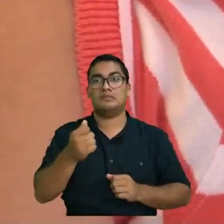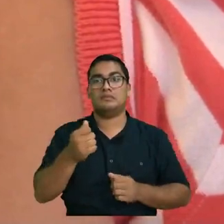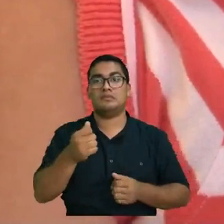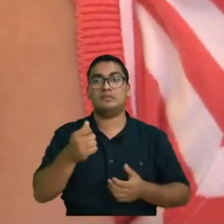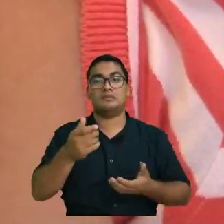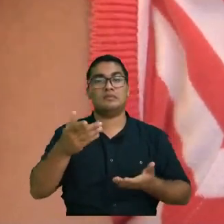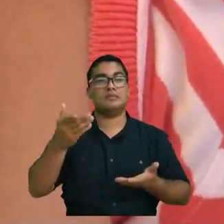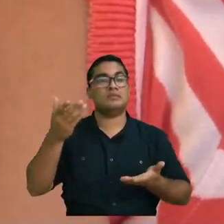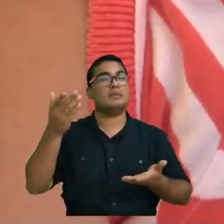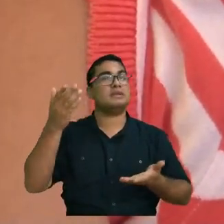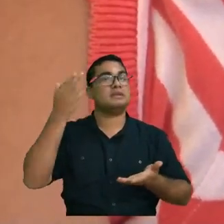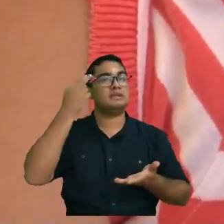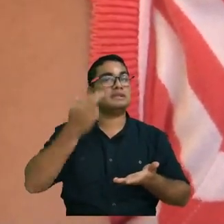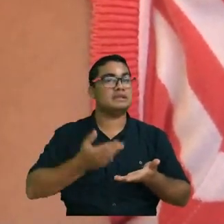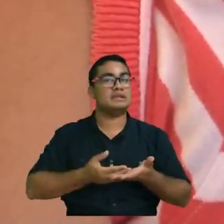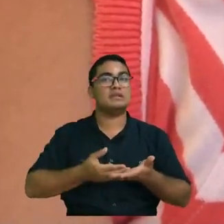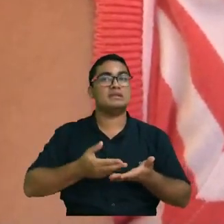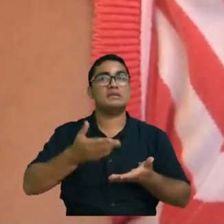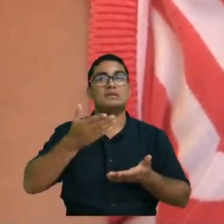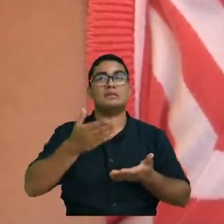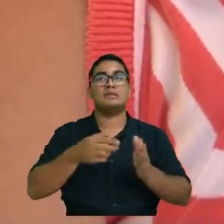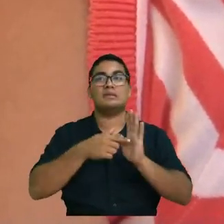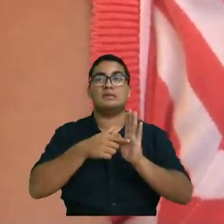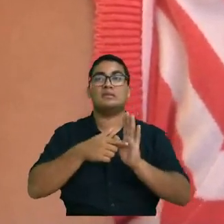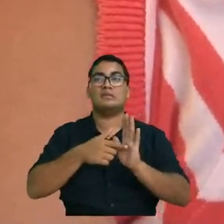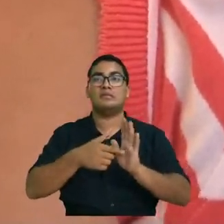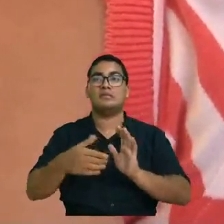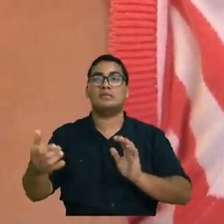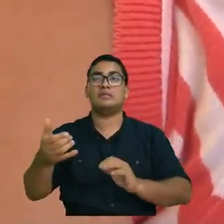de este virus. Entonces, uh-huh, cuando nosotros ponemos una parte de